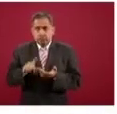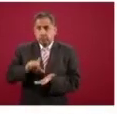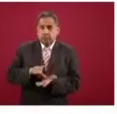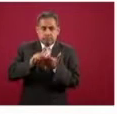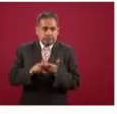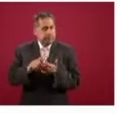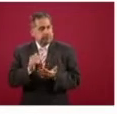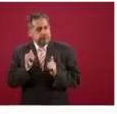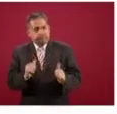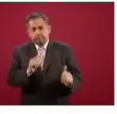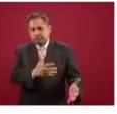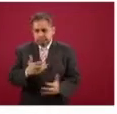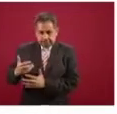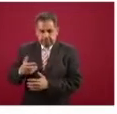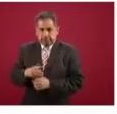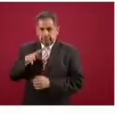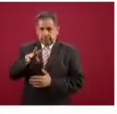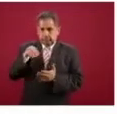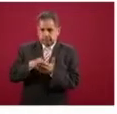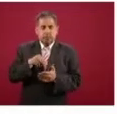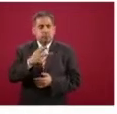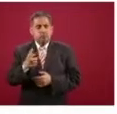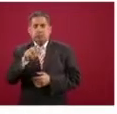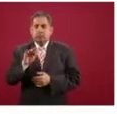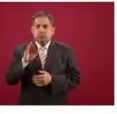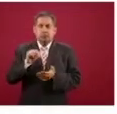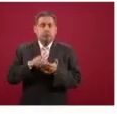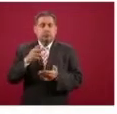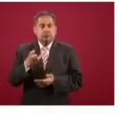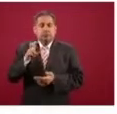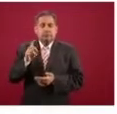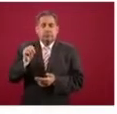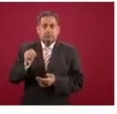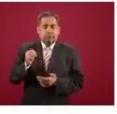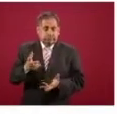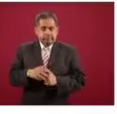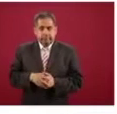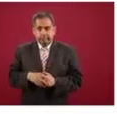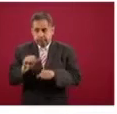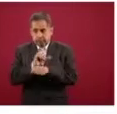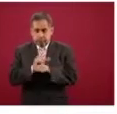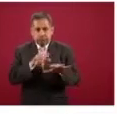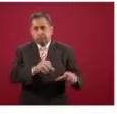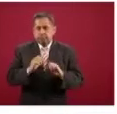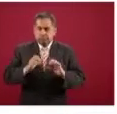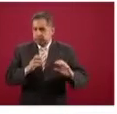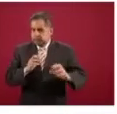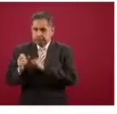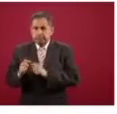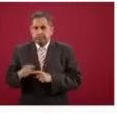recuperados 19 millones 849 mil 839 litros vehículos asegurados 3 mil